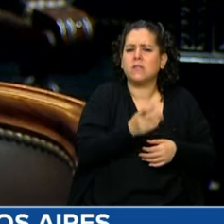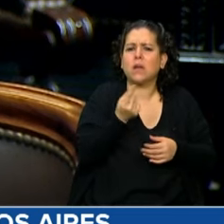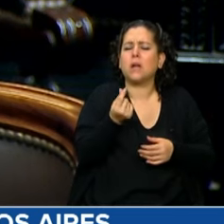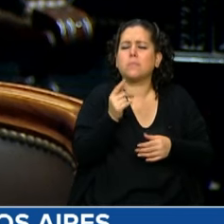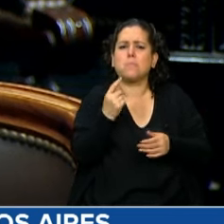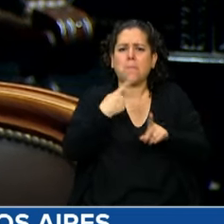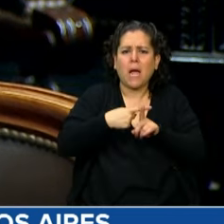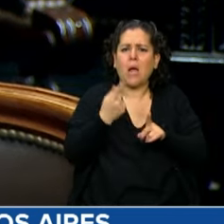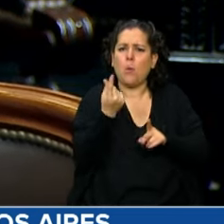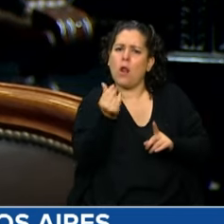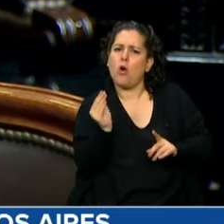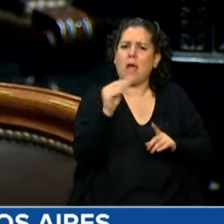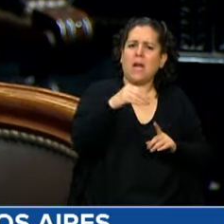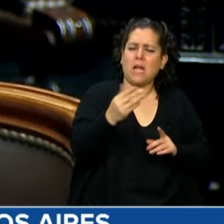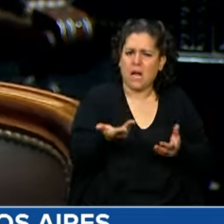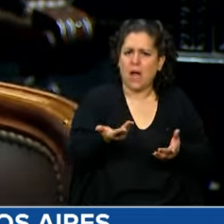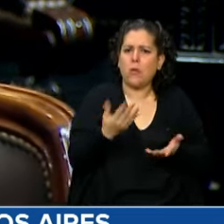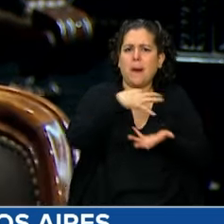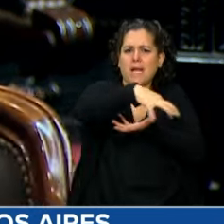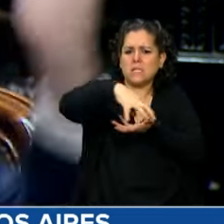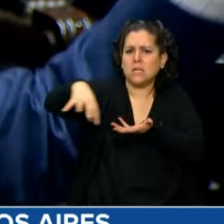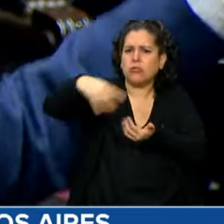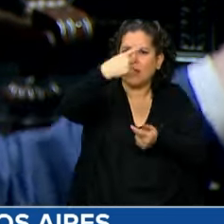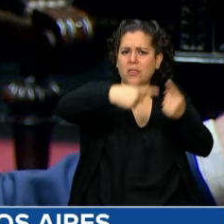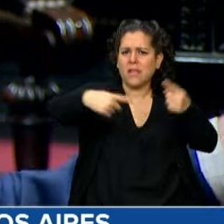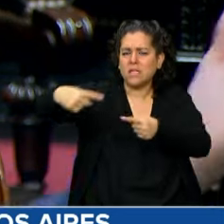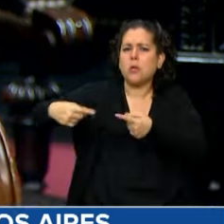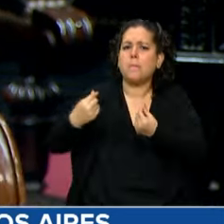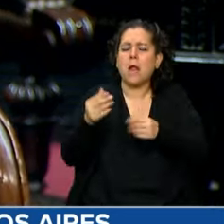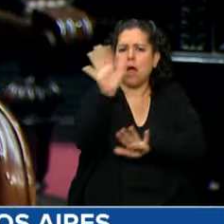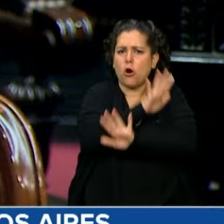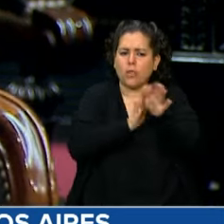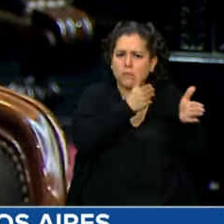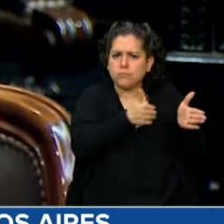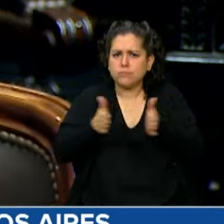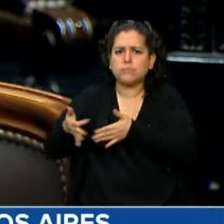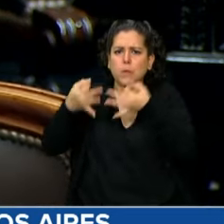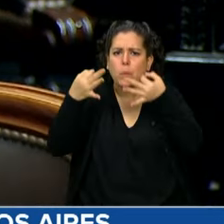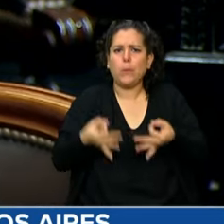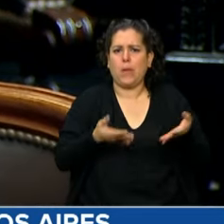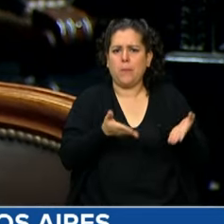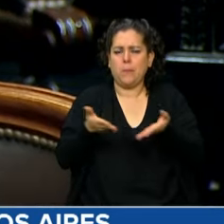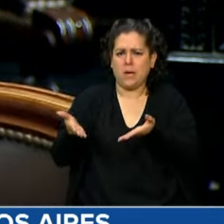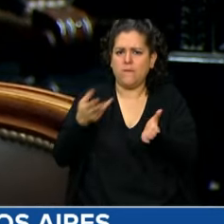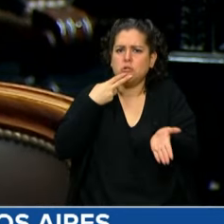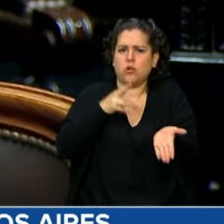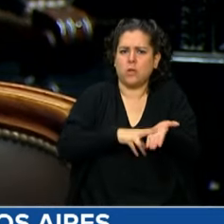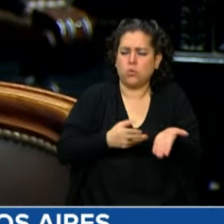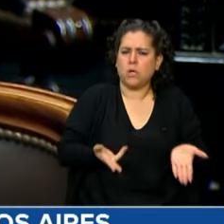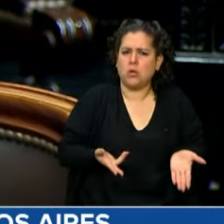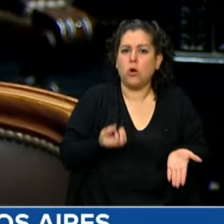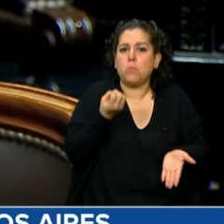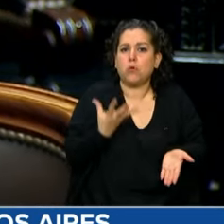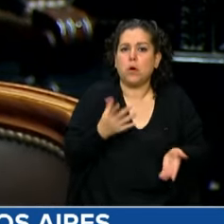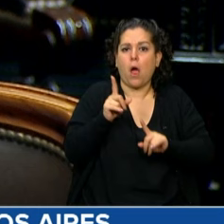agregado a cada sector de la economía para que podamos ordenar toda esta cantidad de beneficios tributarios que se dan porque en